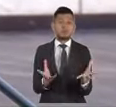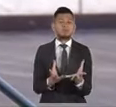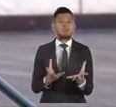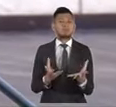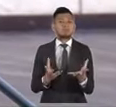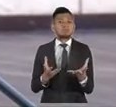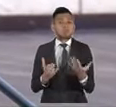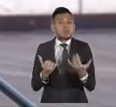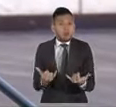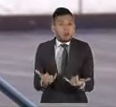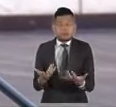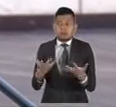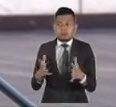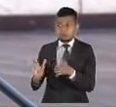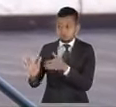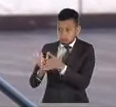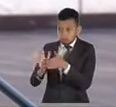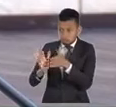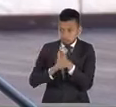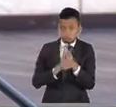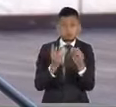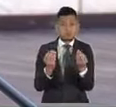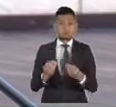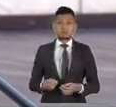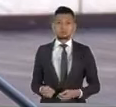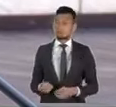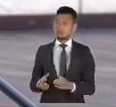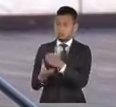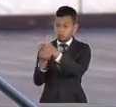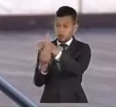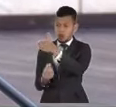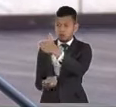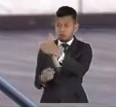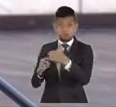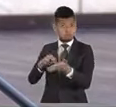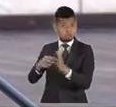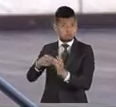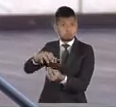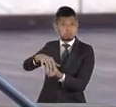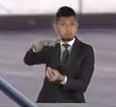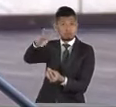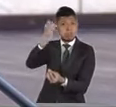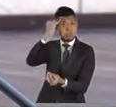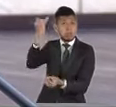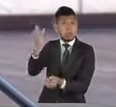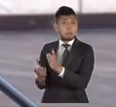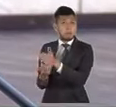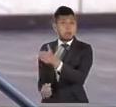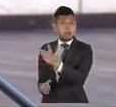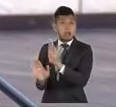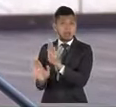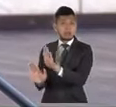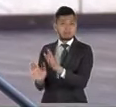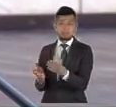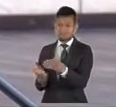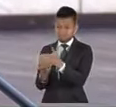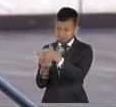aquí, la pobreza no es algo abstracto. Y creo que las